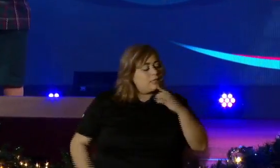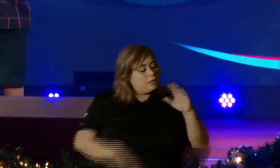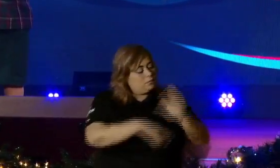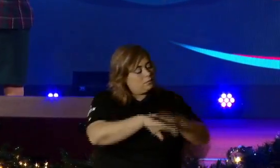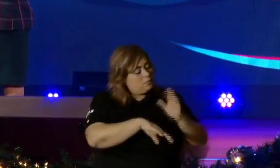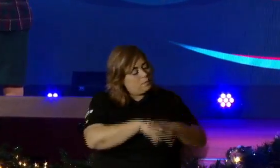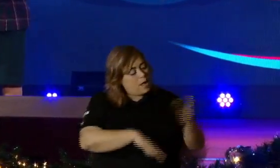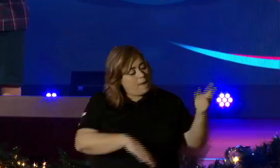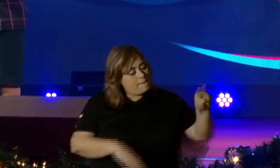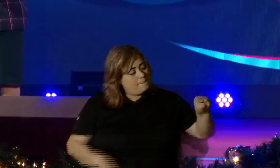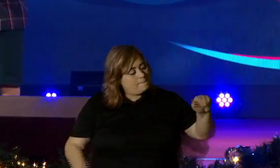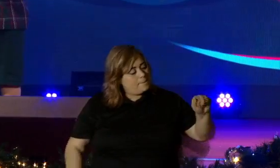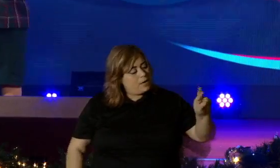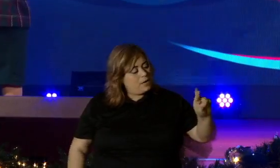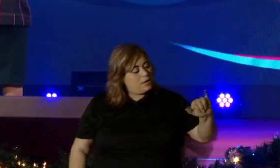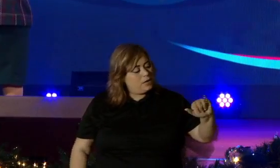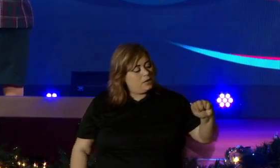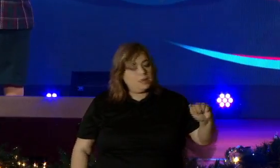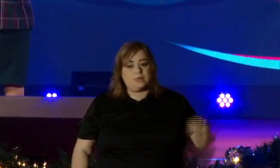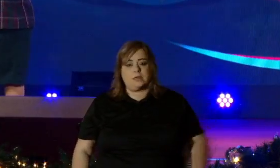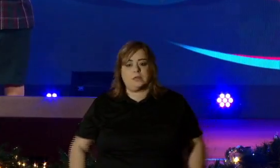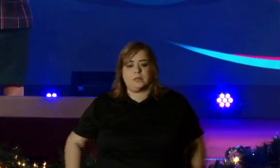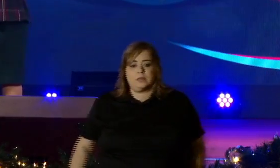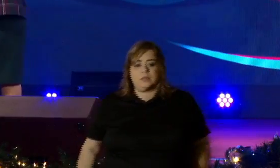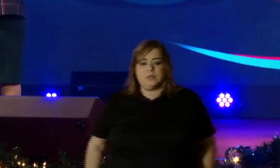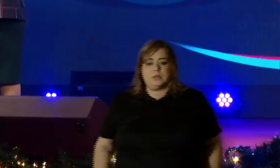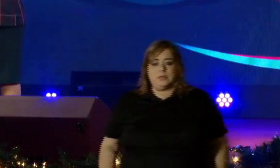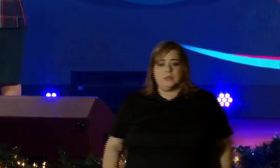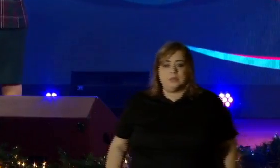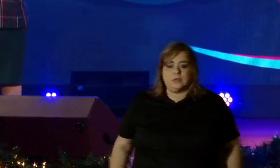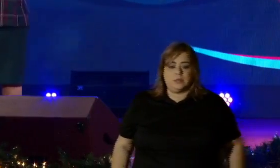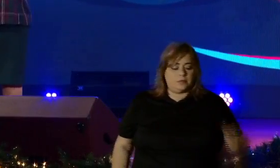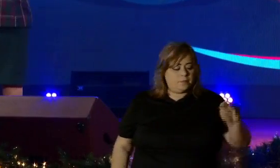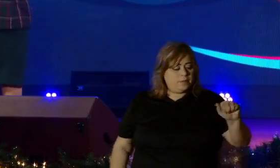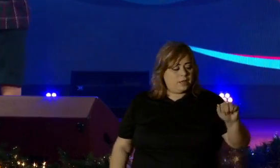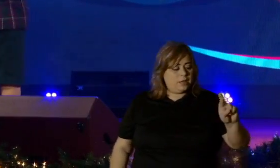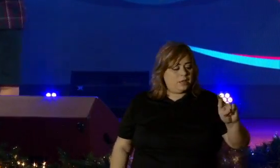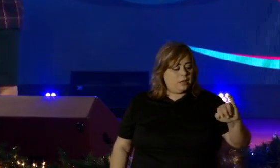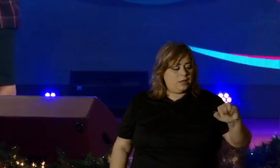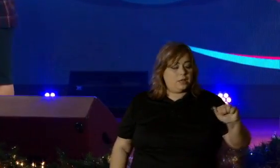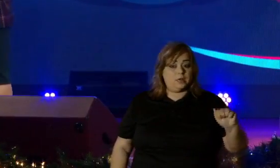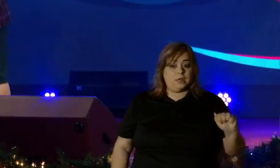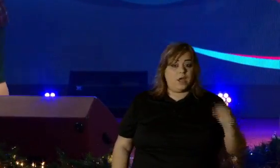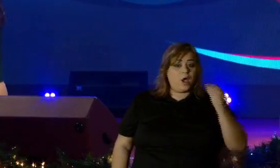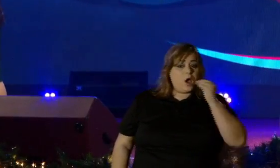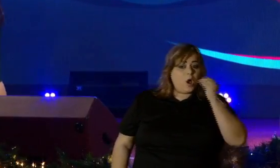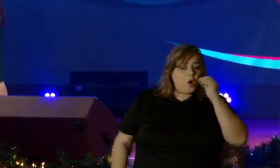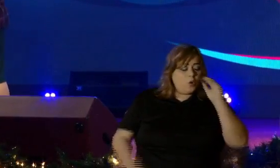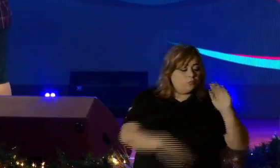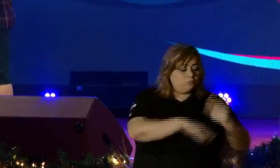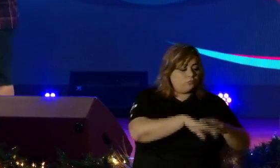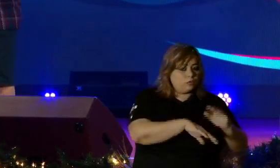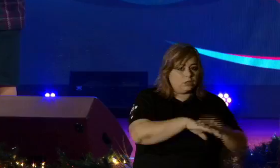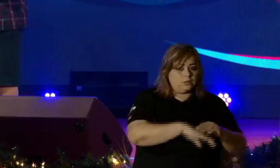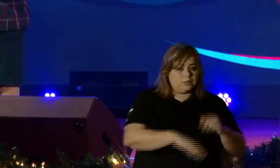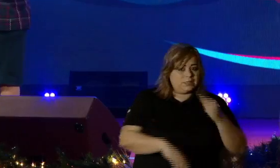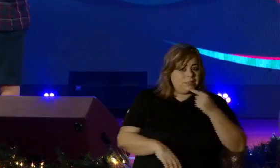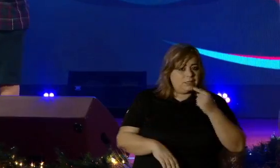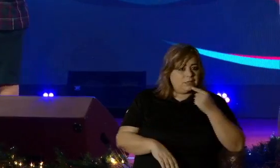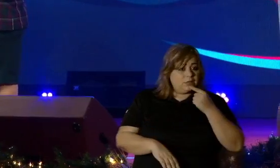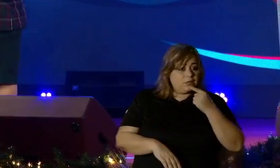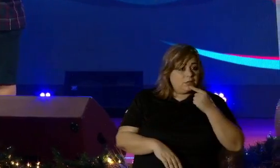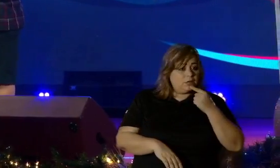¿Dónde estaba María? En la casa, hermano, porque ella no tenía crisis. Ella no estaba histérica, pero estaba en la casa. Diciendo en secreto, si el